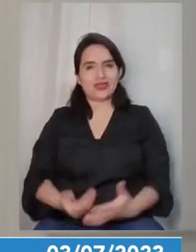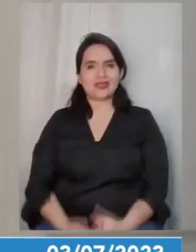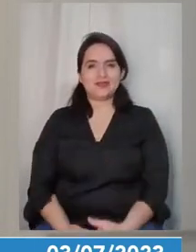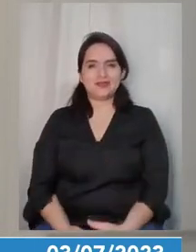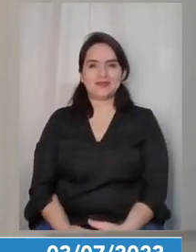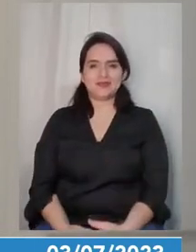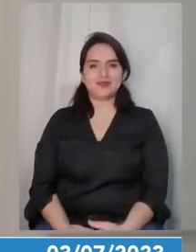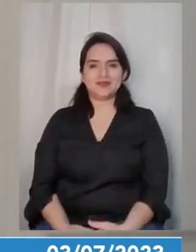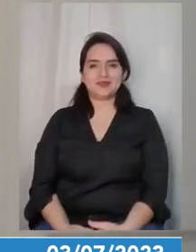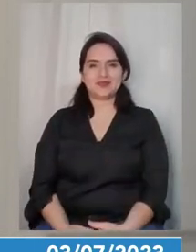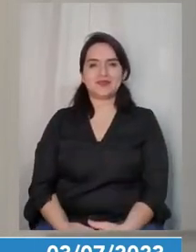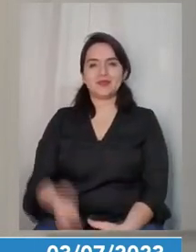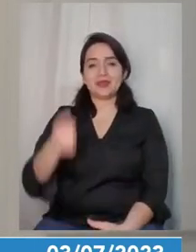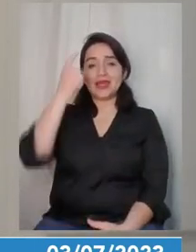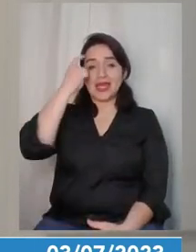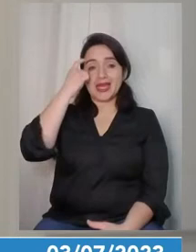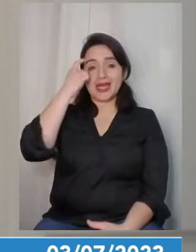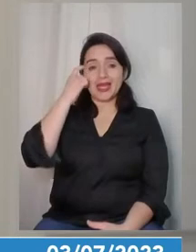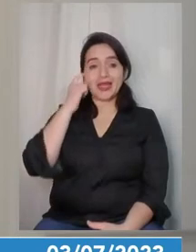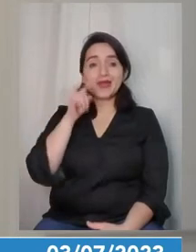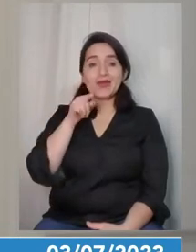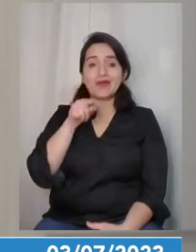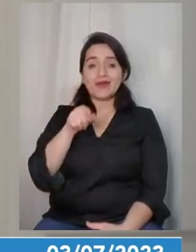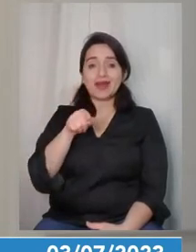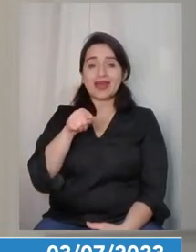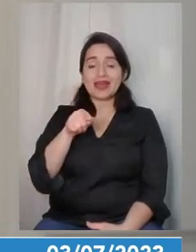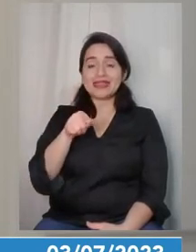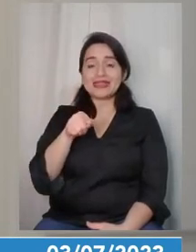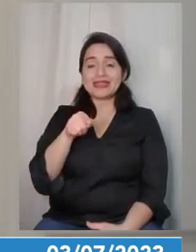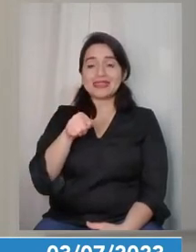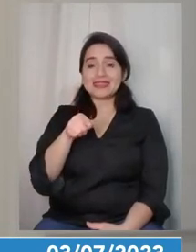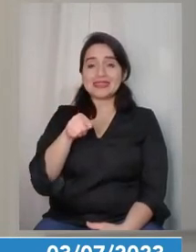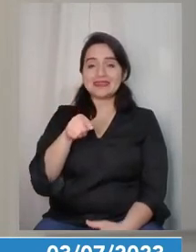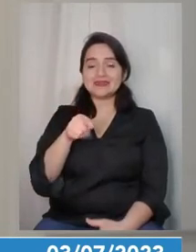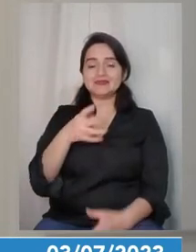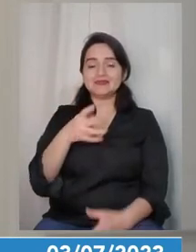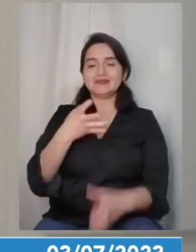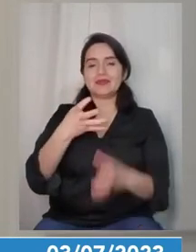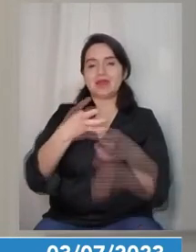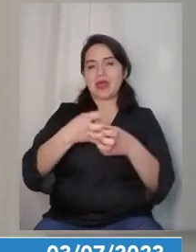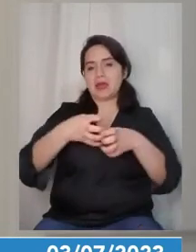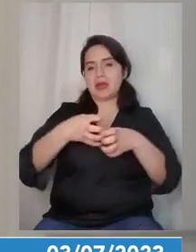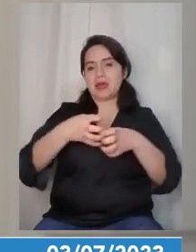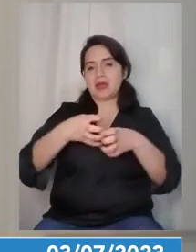creo que ahí o se pone un punto aparte, por ejemplo, ¿no es cierto?, y se le busca una segunda